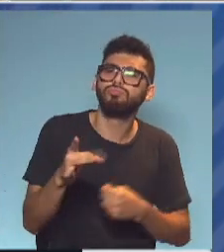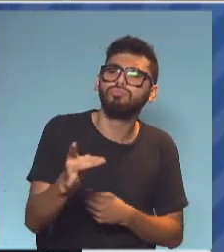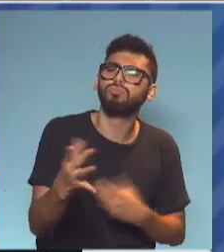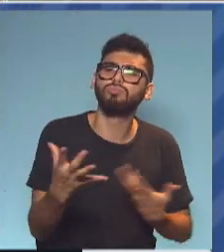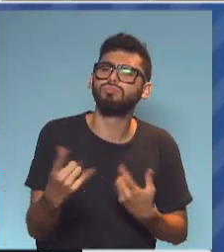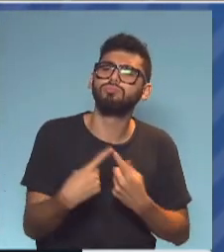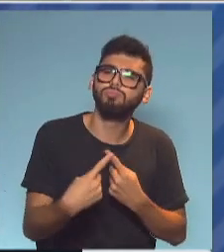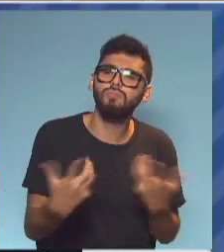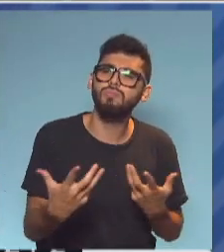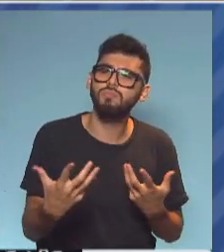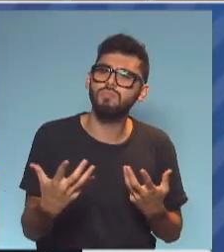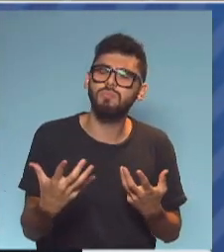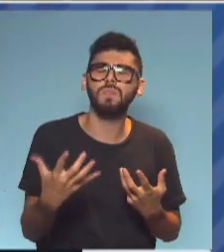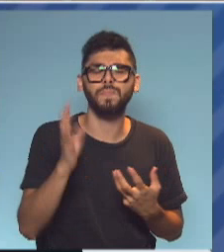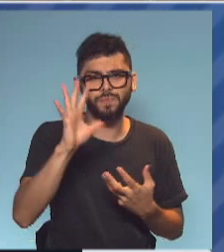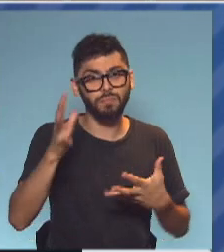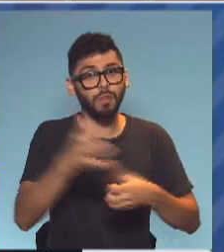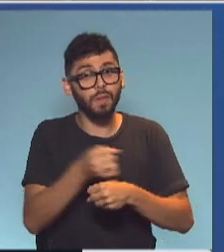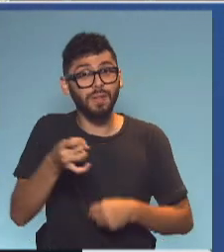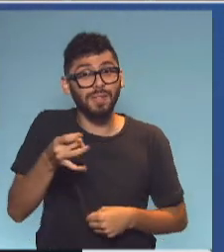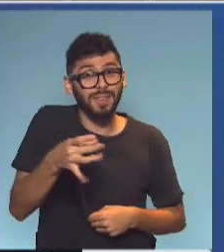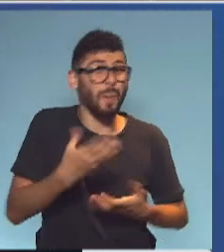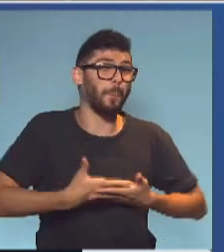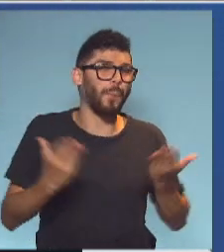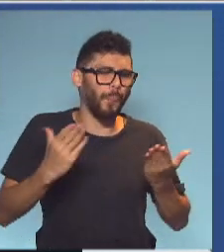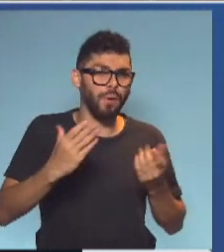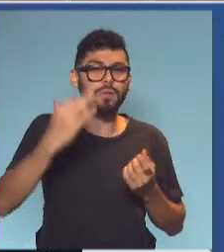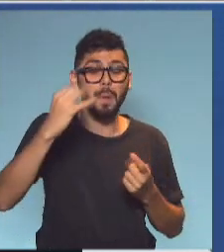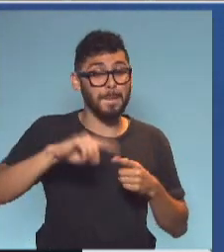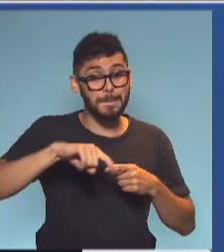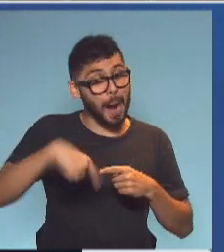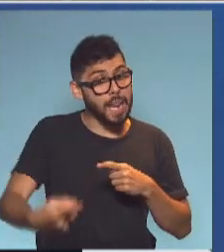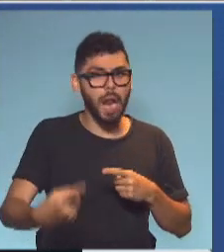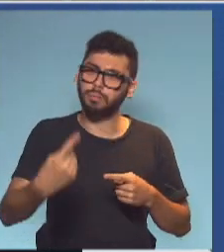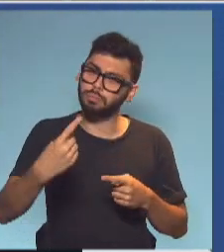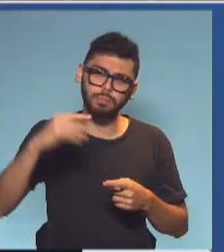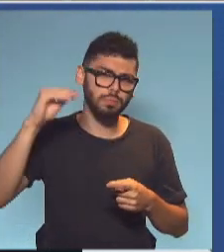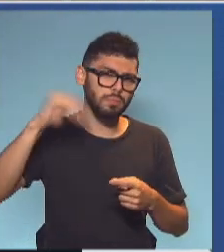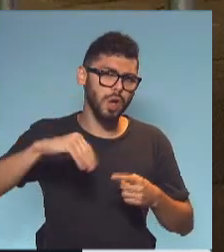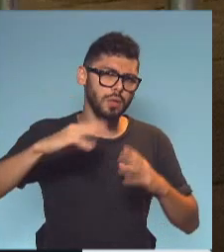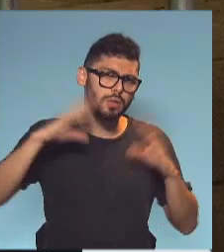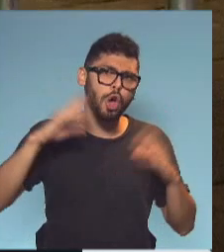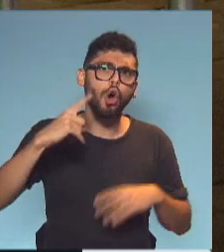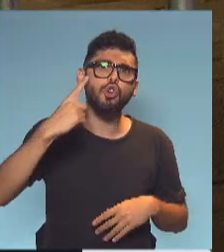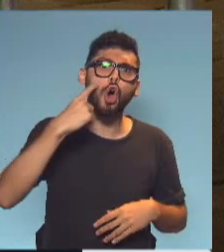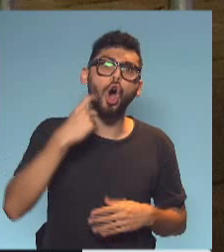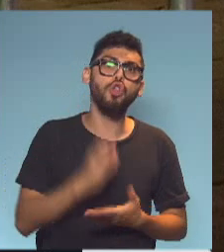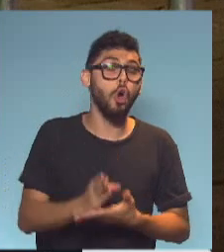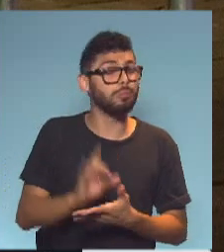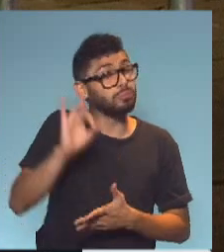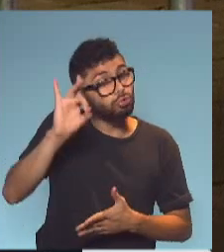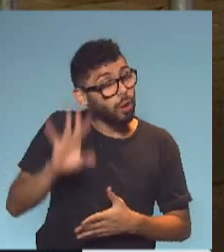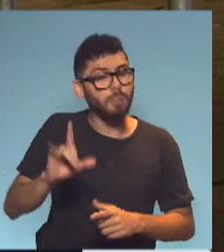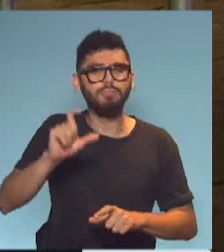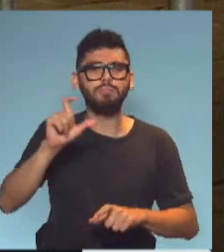Transporte público, mañana ya se van a incrementar fuertemente los controles para que sea utilizado solamente por